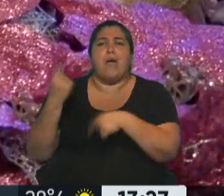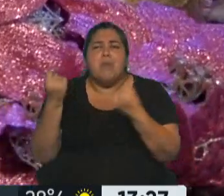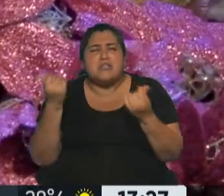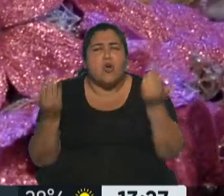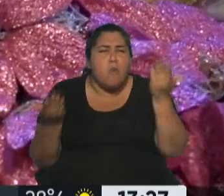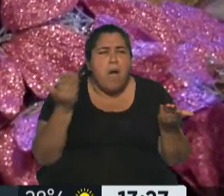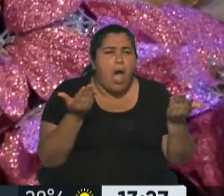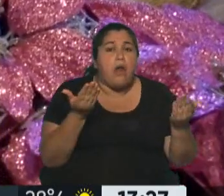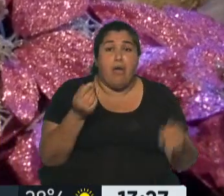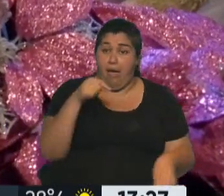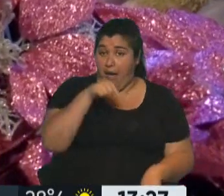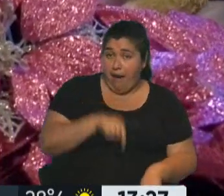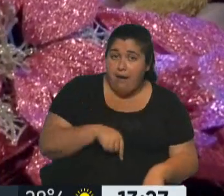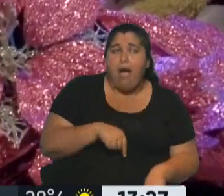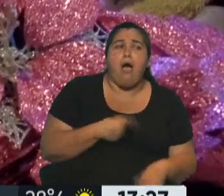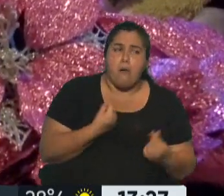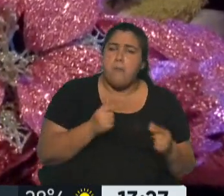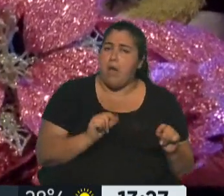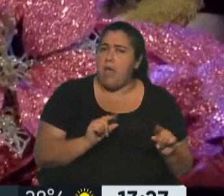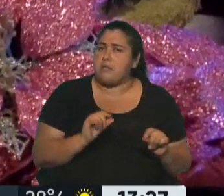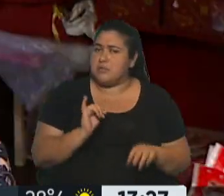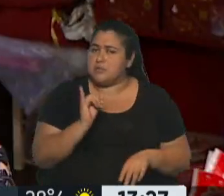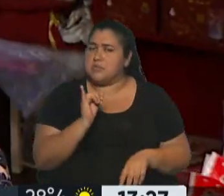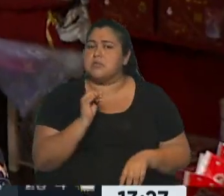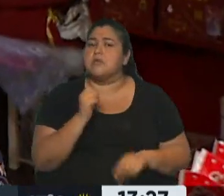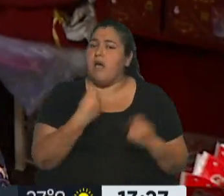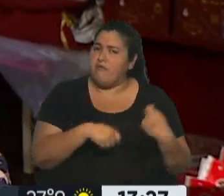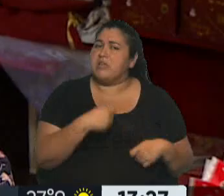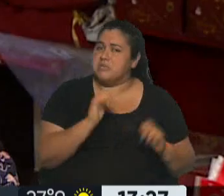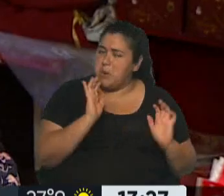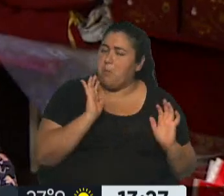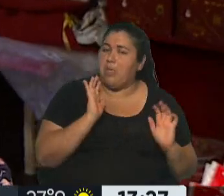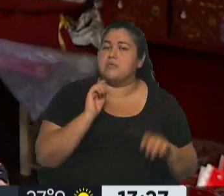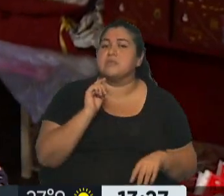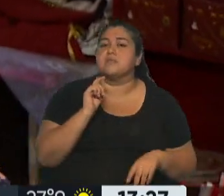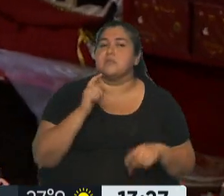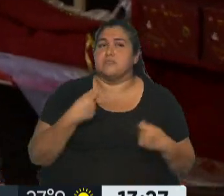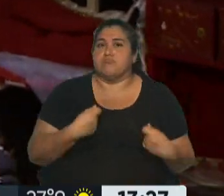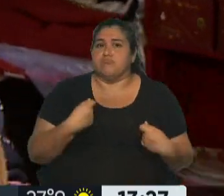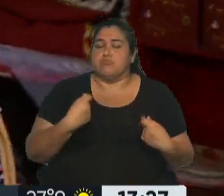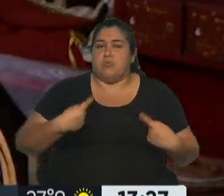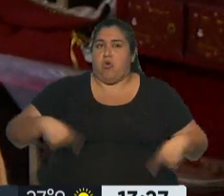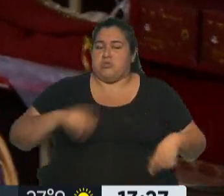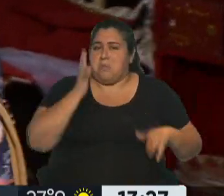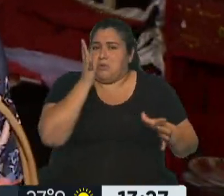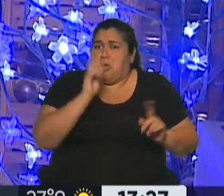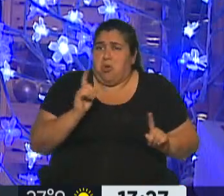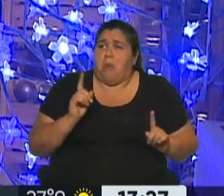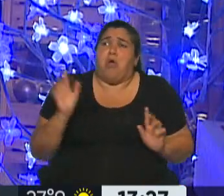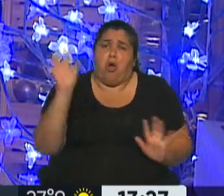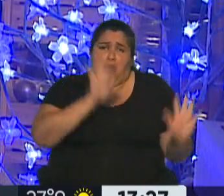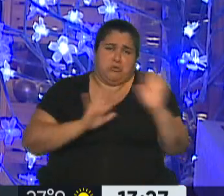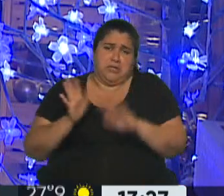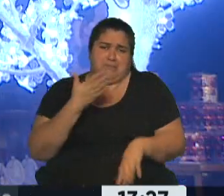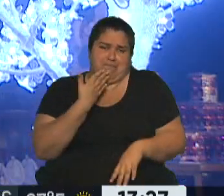precios, y la verdad que hay cosas muy accesibles, que sí, compré. Puede armar una opción económica, sin gastar demasiado, y linda para la Navidad. La verdad que sí, sí, sí,